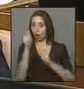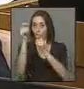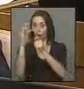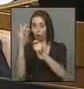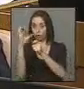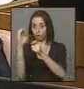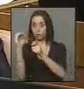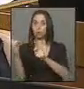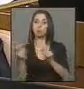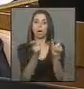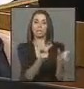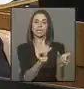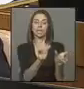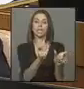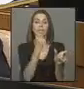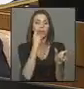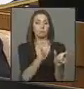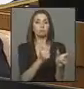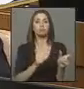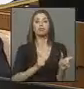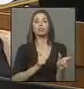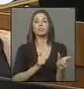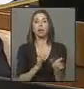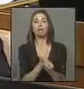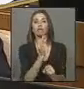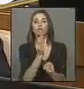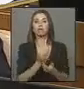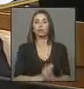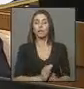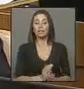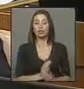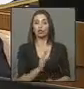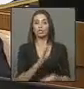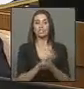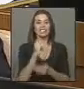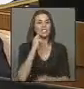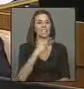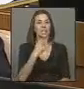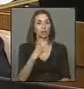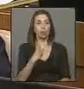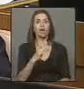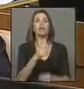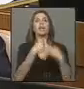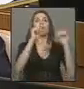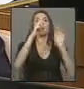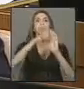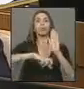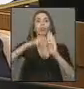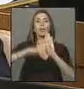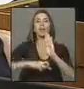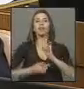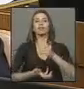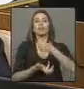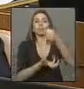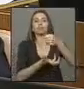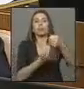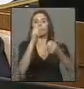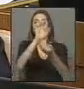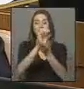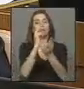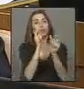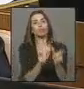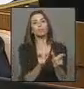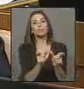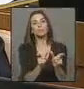fiscalización a la Fundación Chinquibur, a todos los fondos estatales que han llegado en vía de proyectos u otros mecanismos para que se